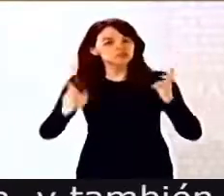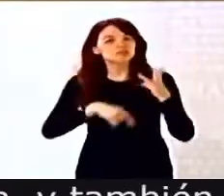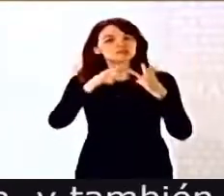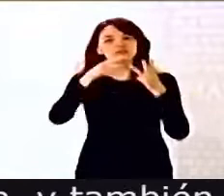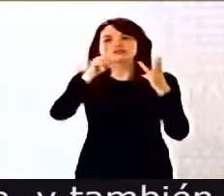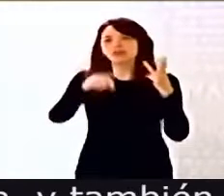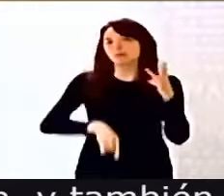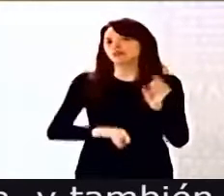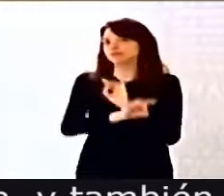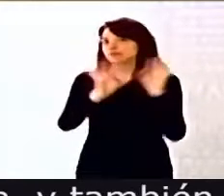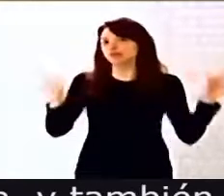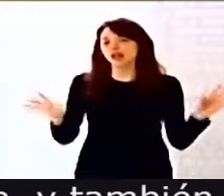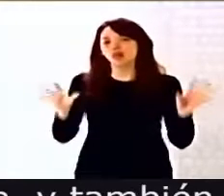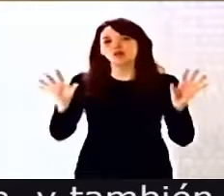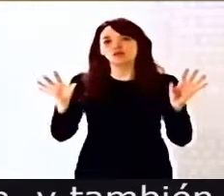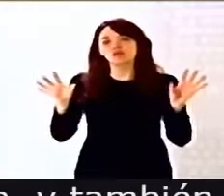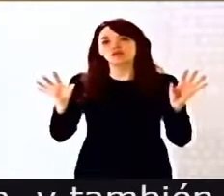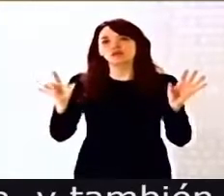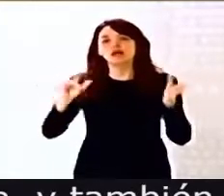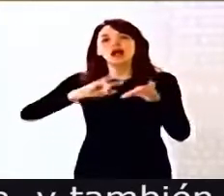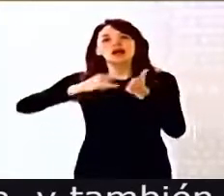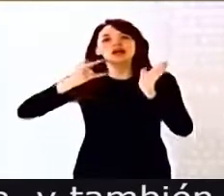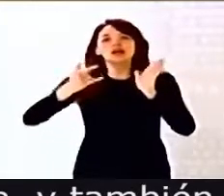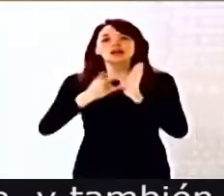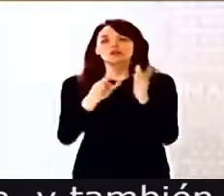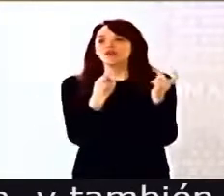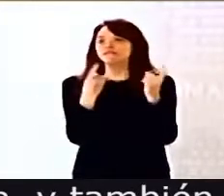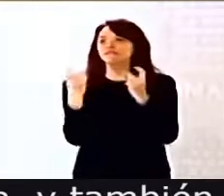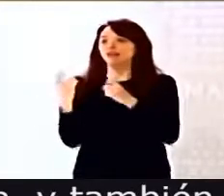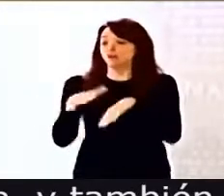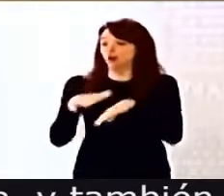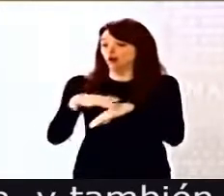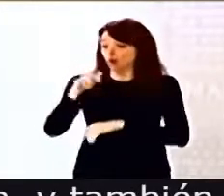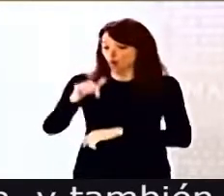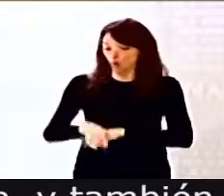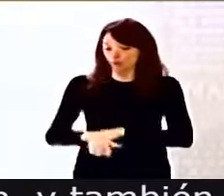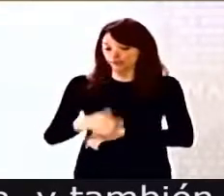todos los equipos necesarios para que hoy